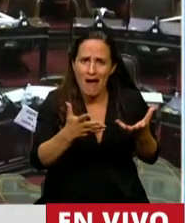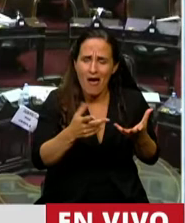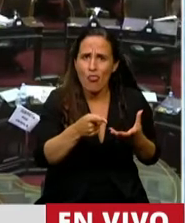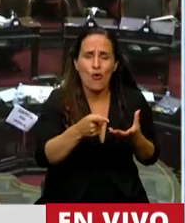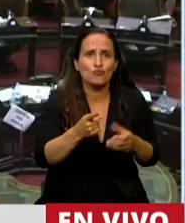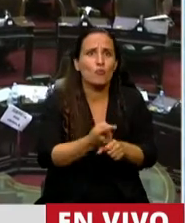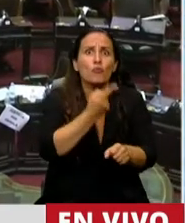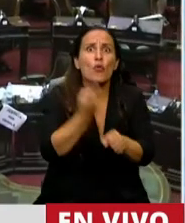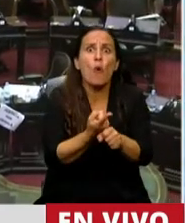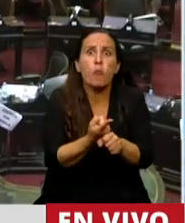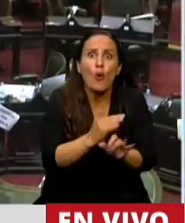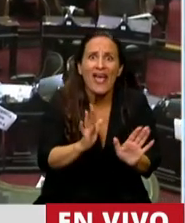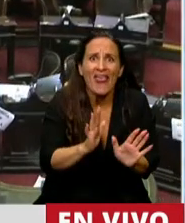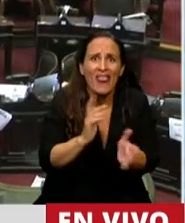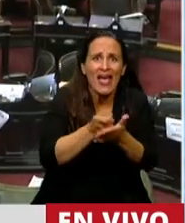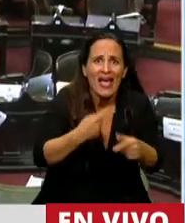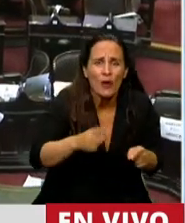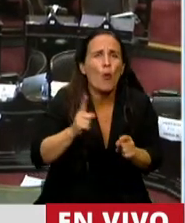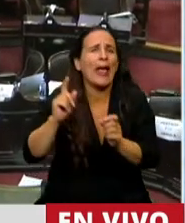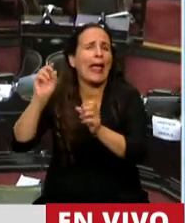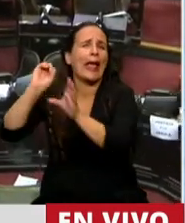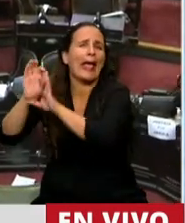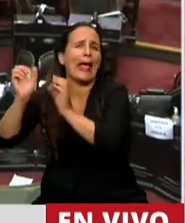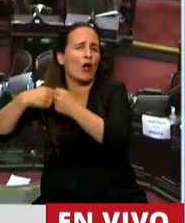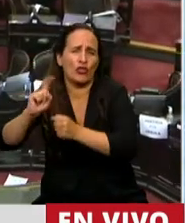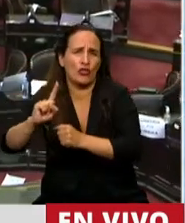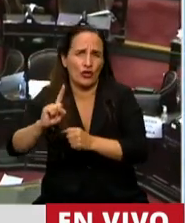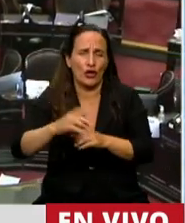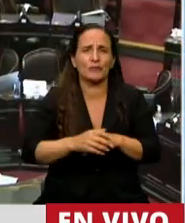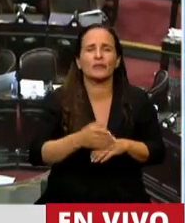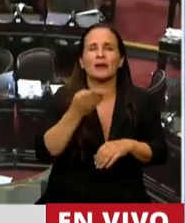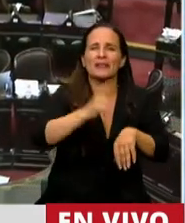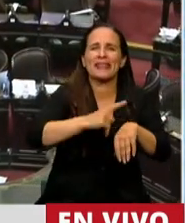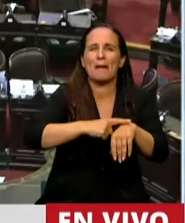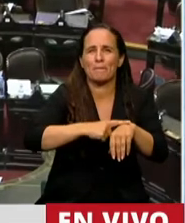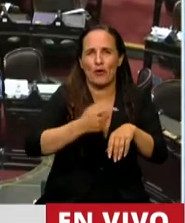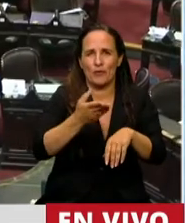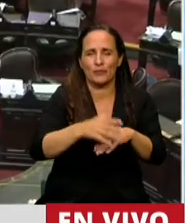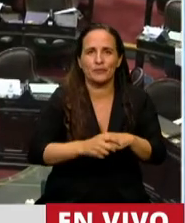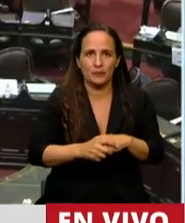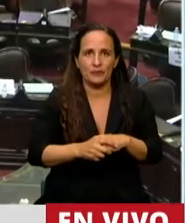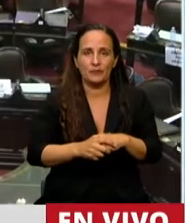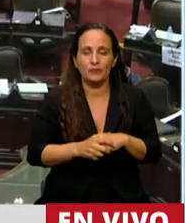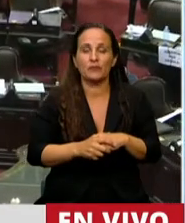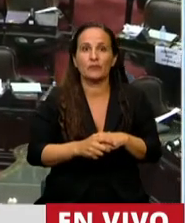no pueden estar adentro, porque la ecuación económica no les cierra, diputado.